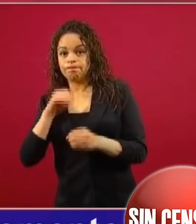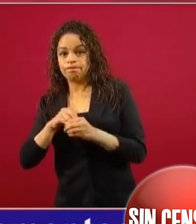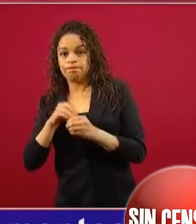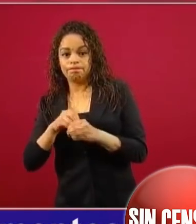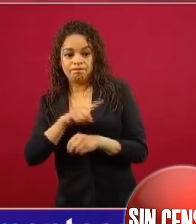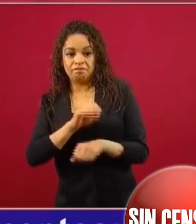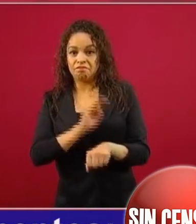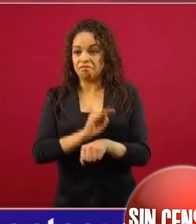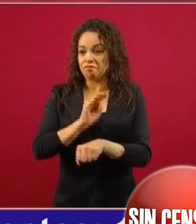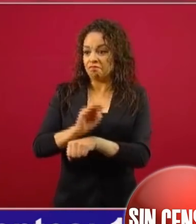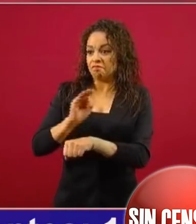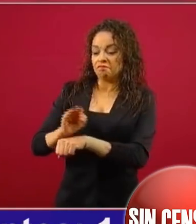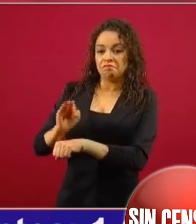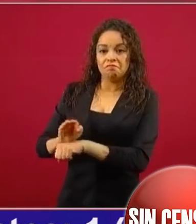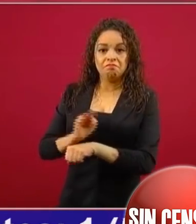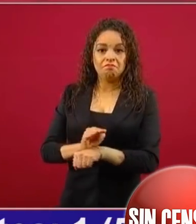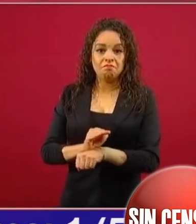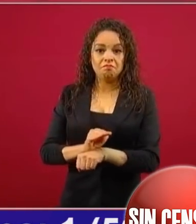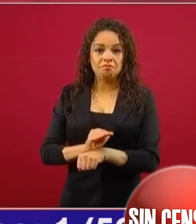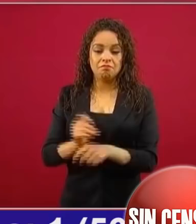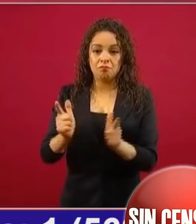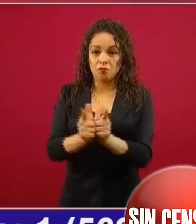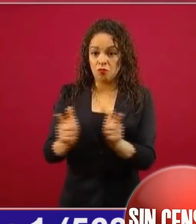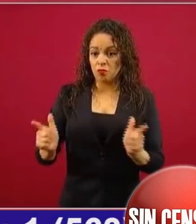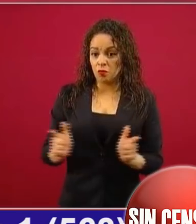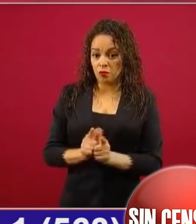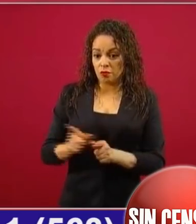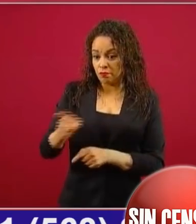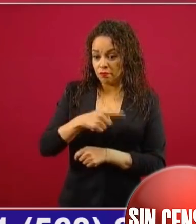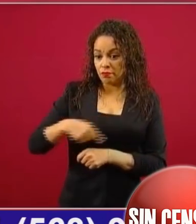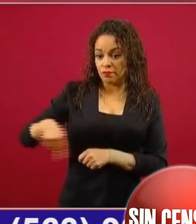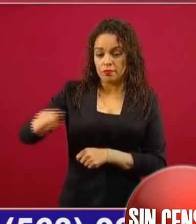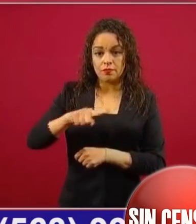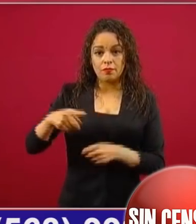de los grupos de intereses creados,